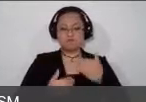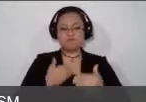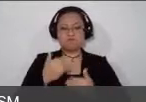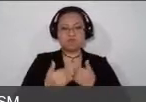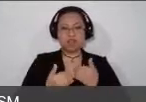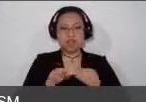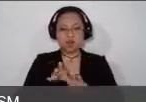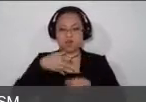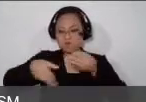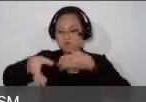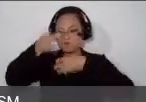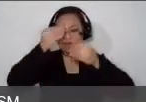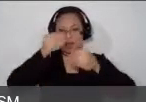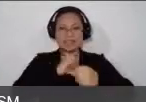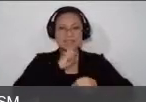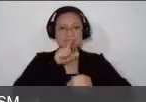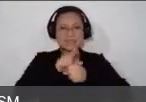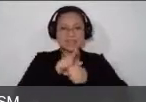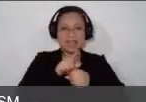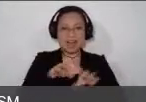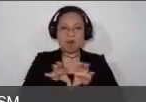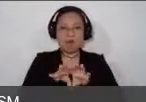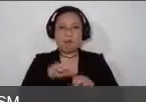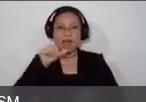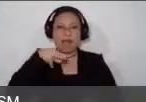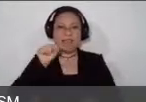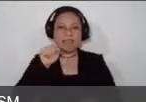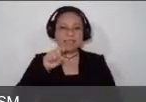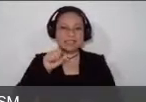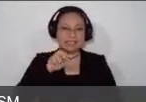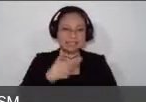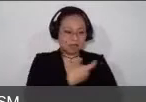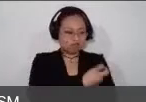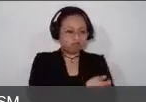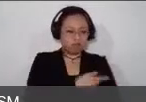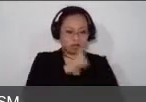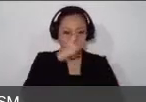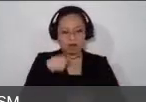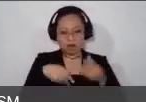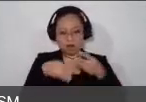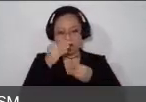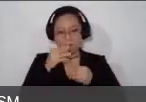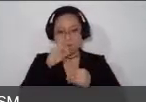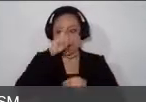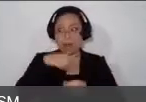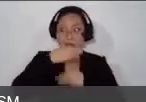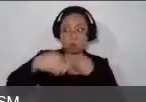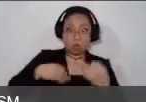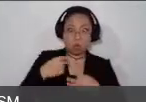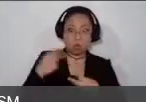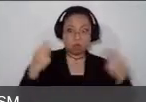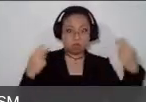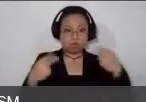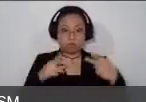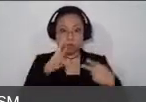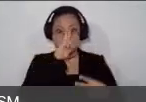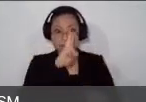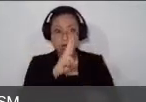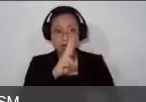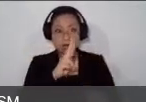para que cuando yo dije es una cosa tuviese el respeto de todos los cirujanos pero también me